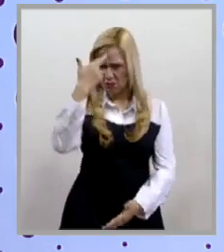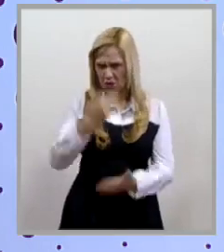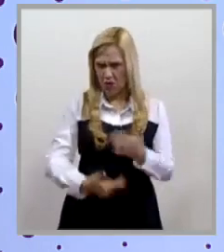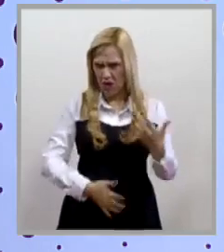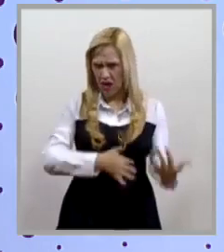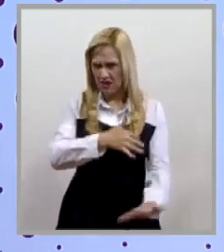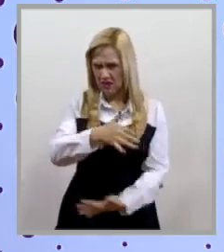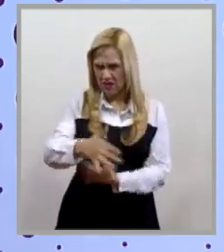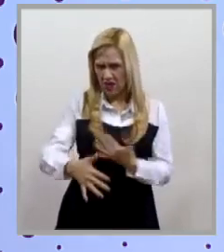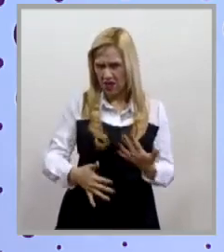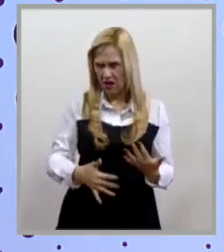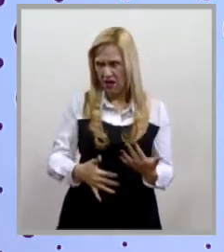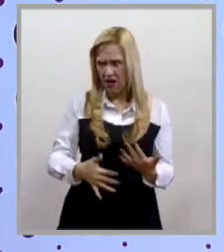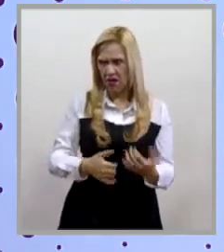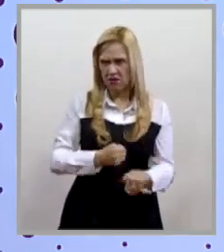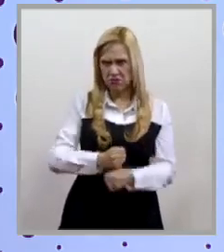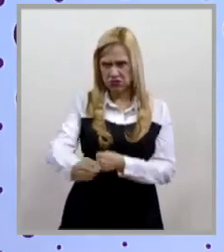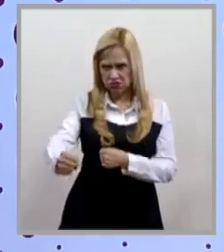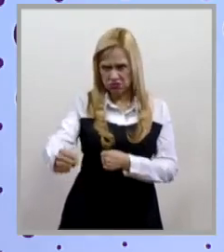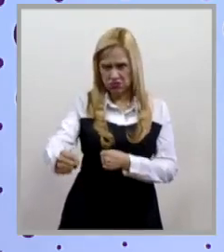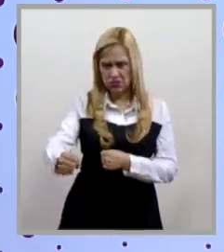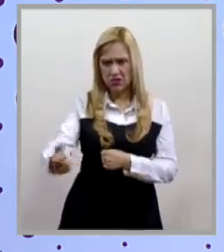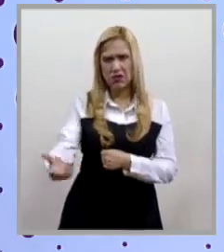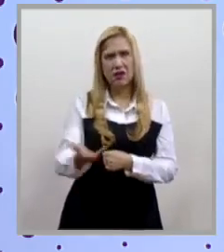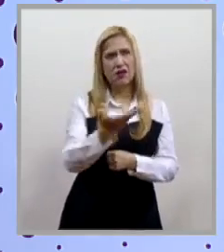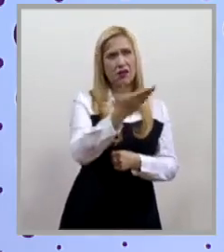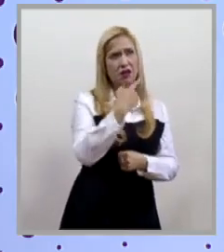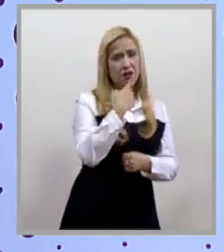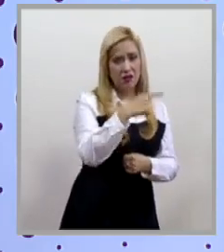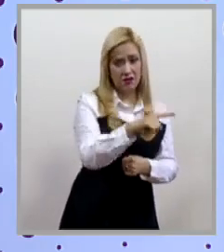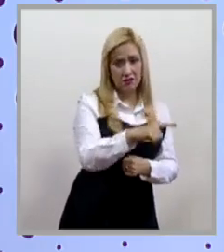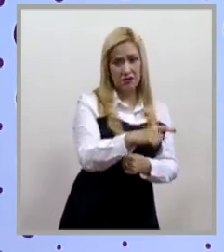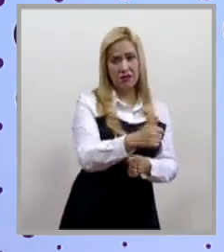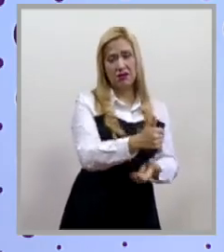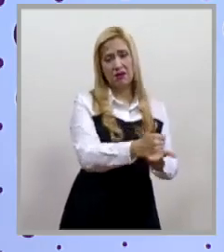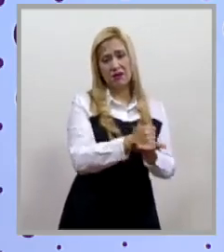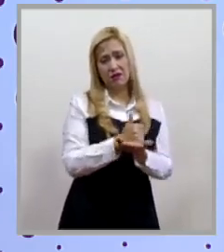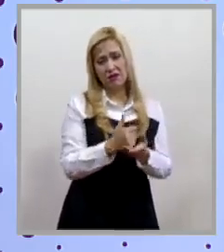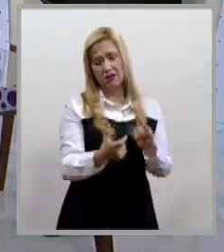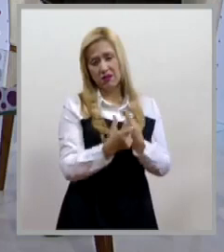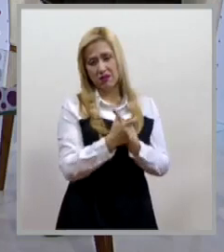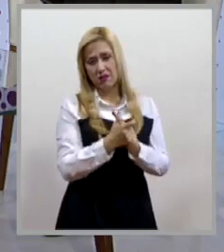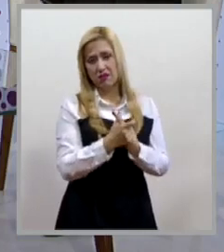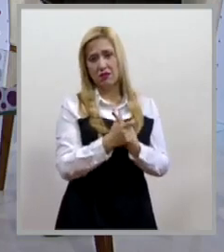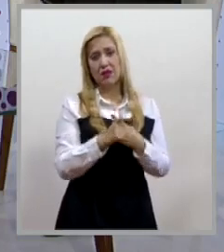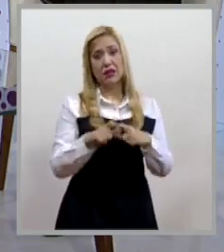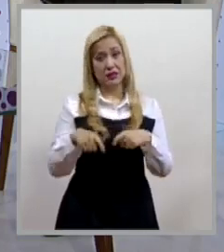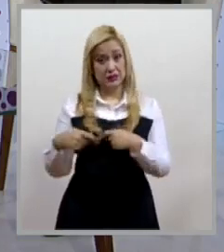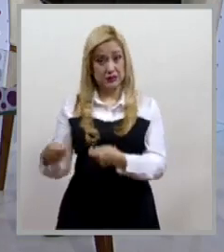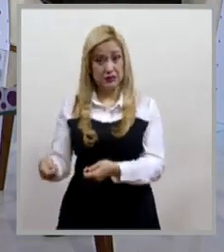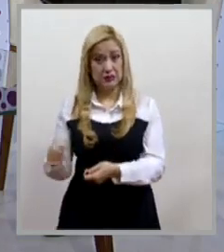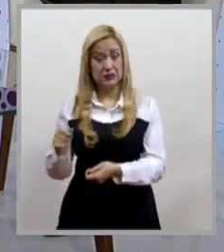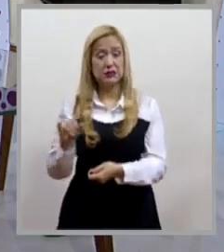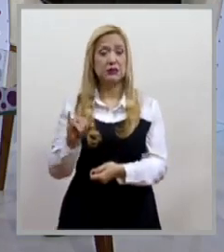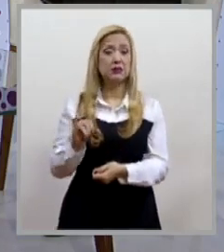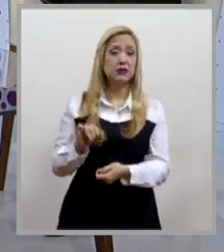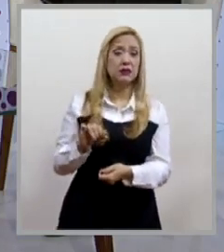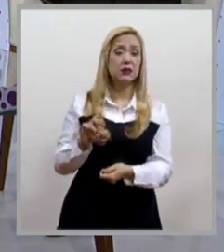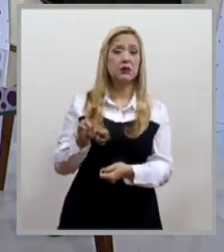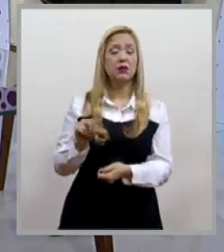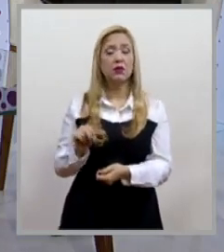se solicitó alguna orden de protección, se le confirió, cuál fue el alcance, cuál era el